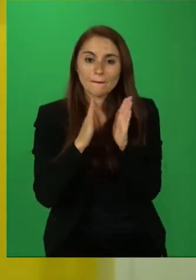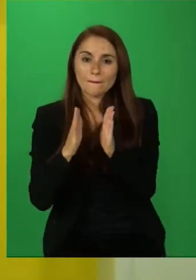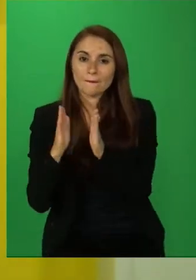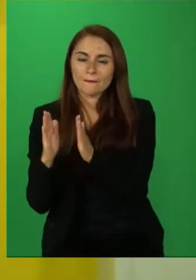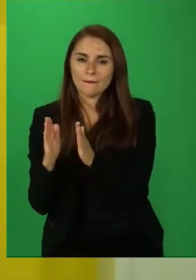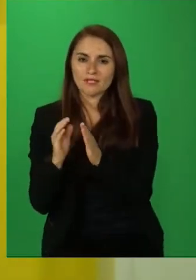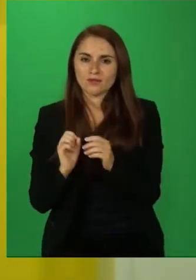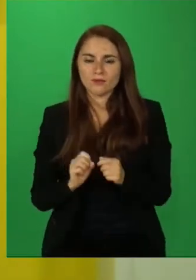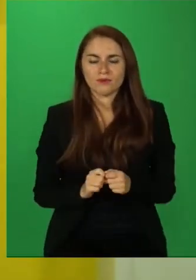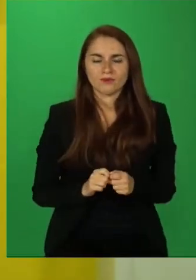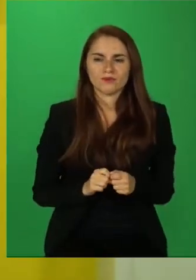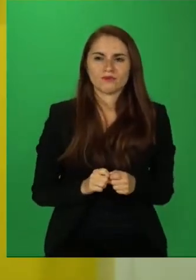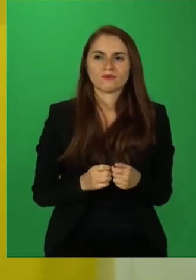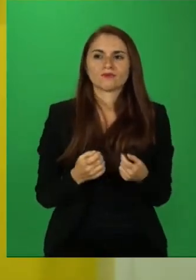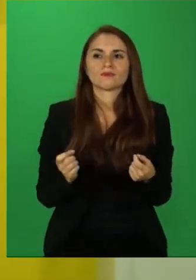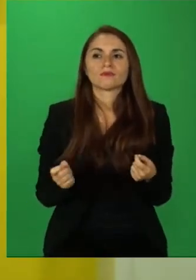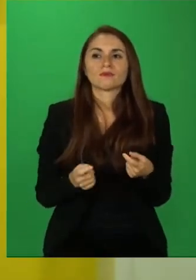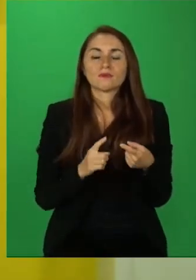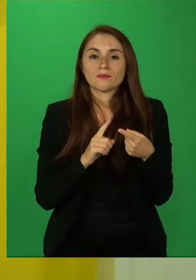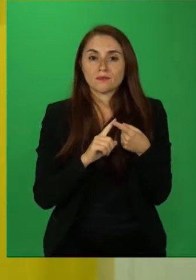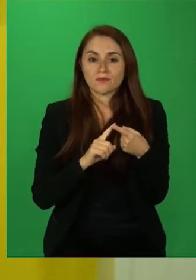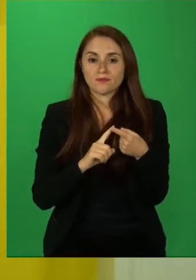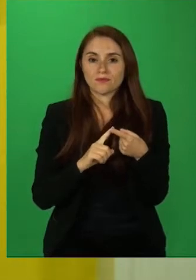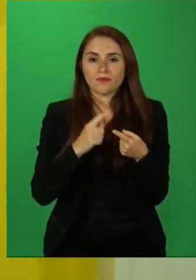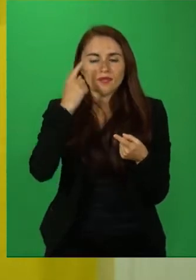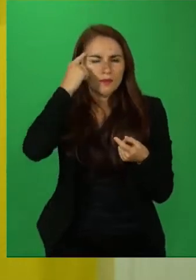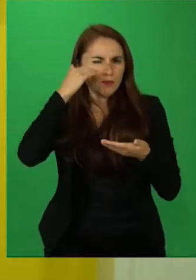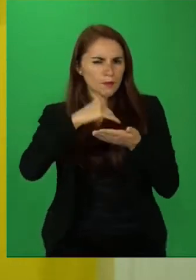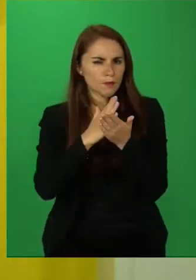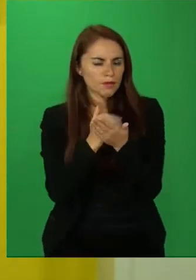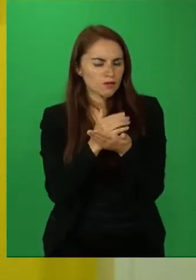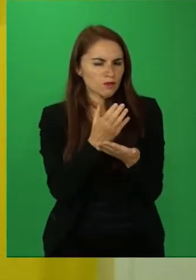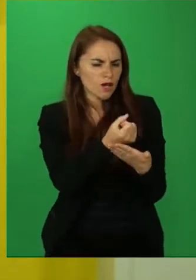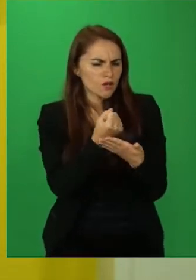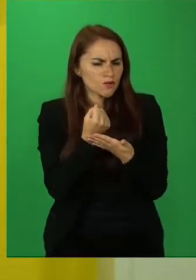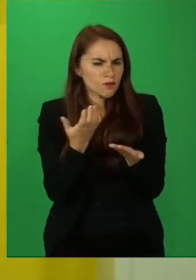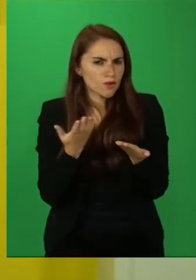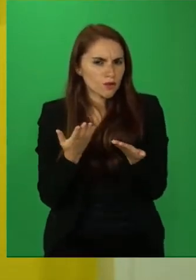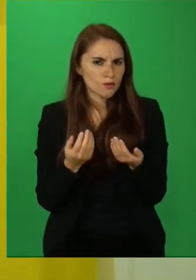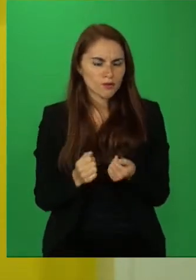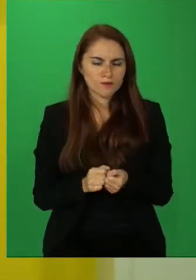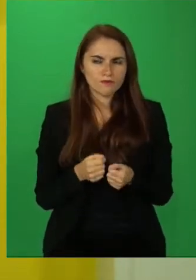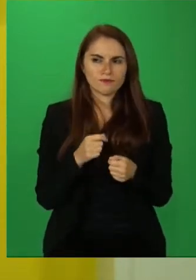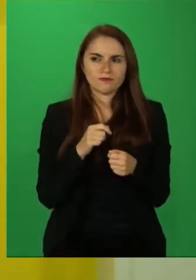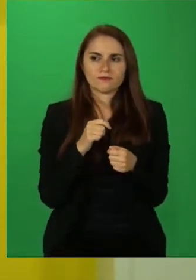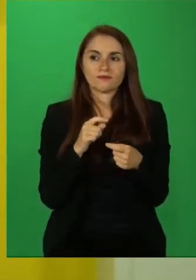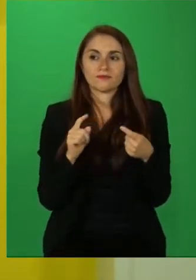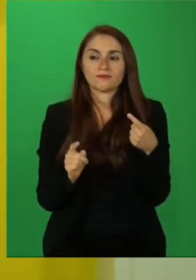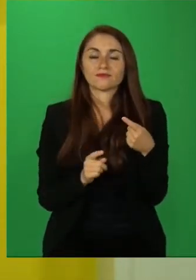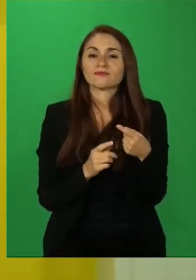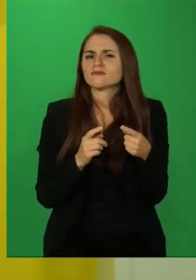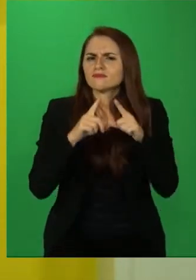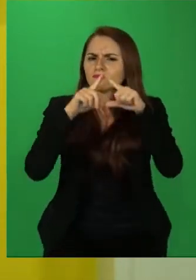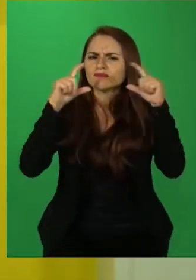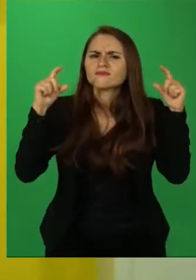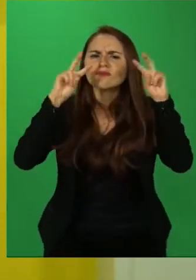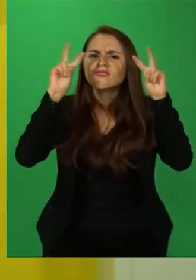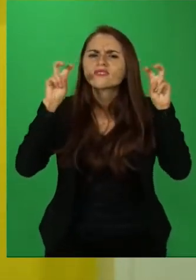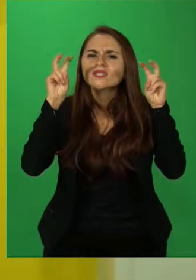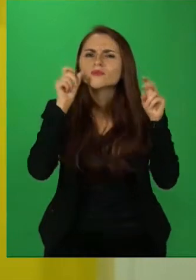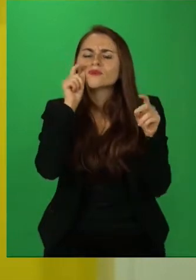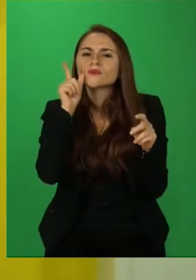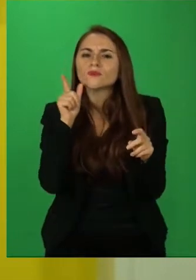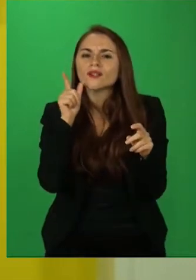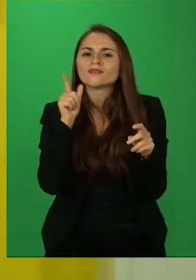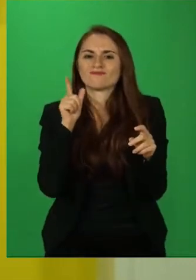clase número 2, del método de análisis. Recuerda que estamos trabajando el método de análisis. El tema en este caso es la